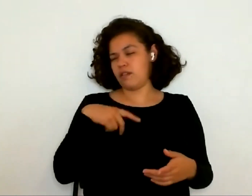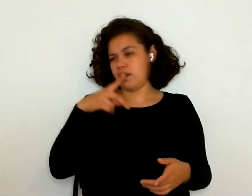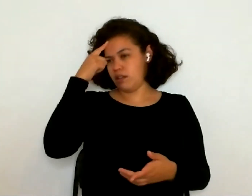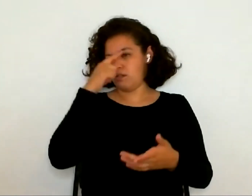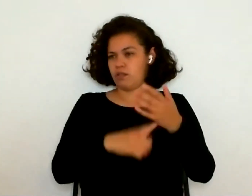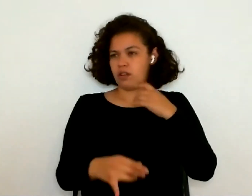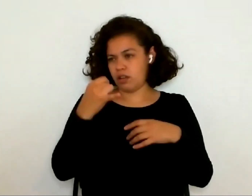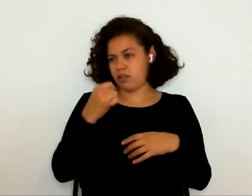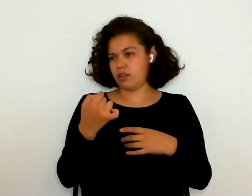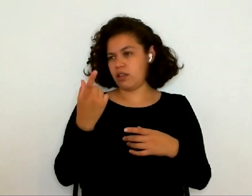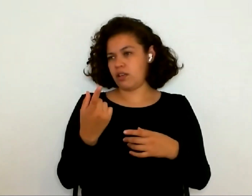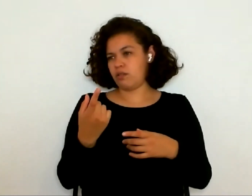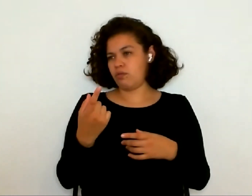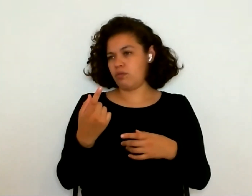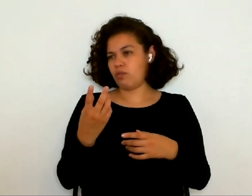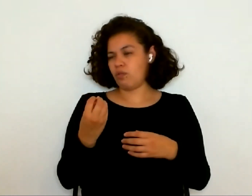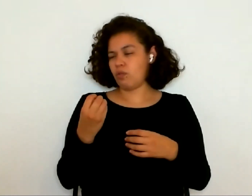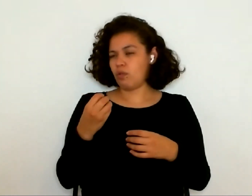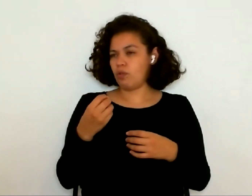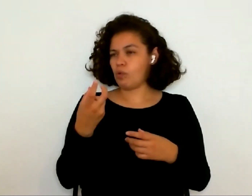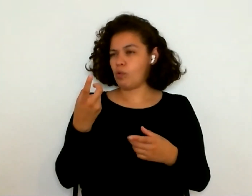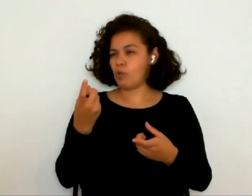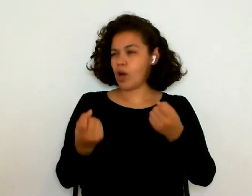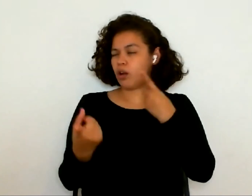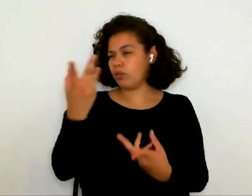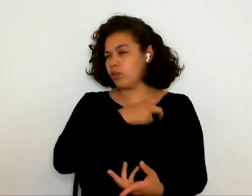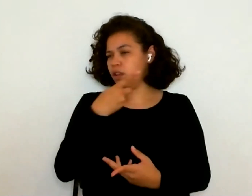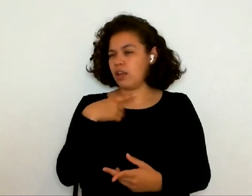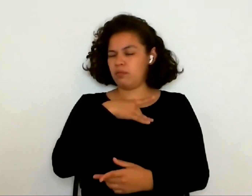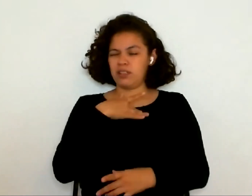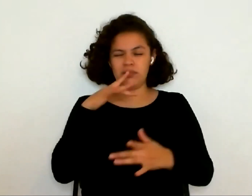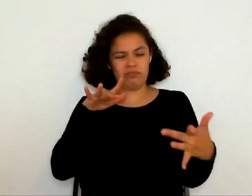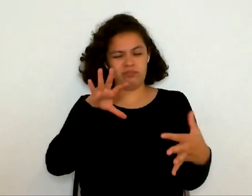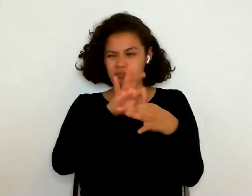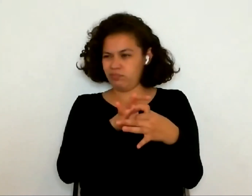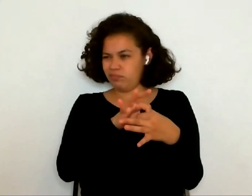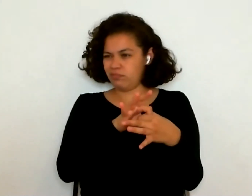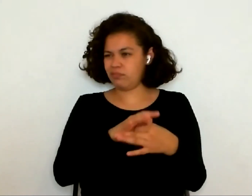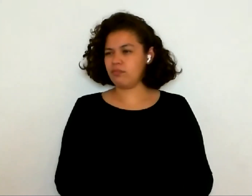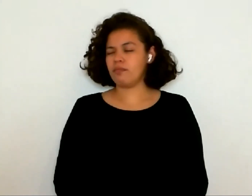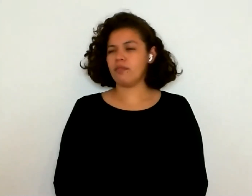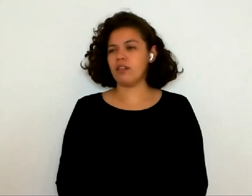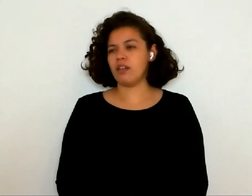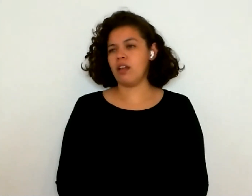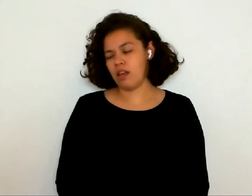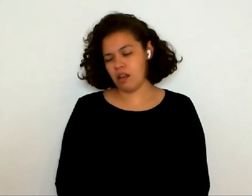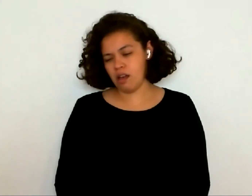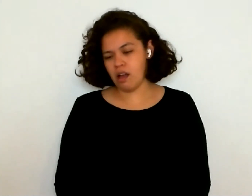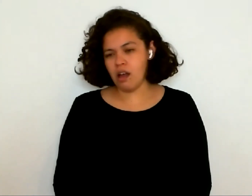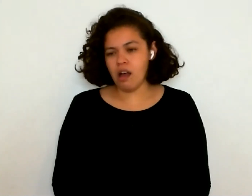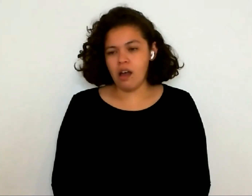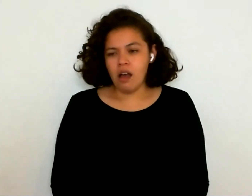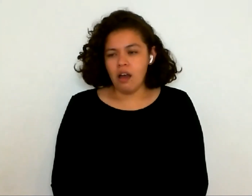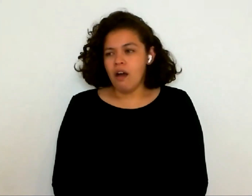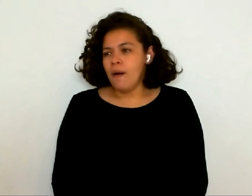algunos o algunas de ustedes se sentirán identificadas, ¿no? Porque en general pues no